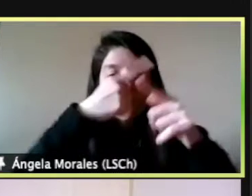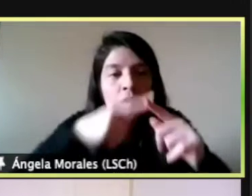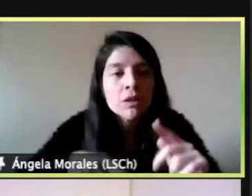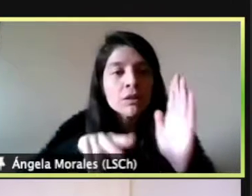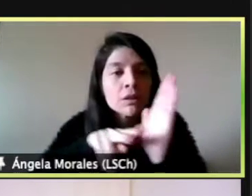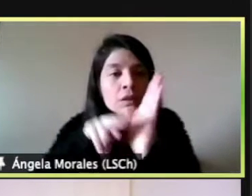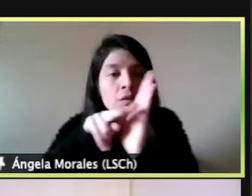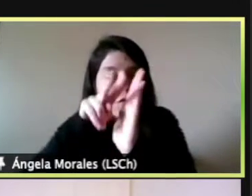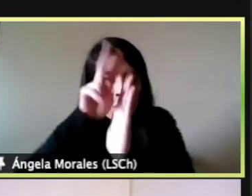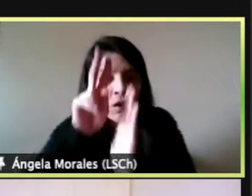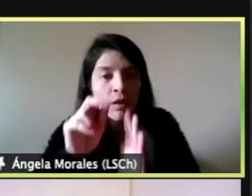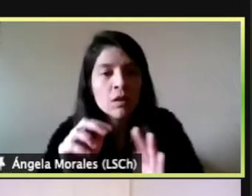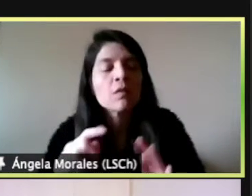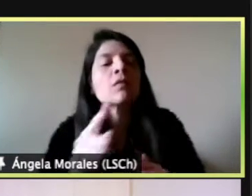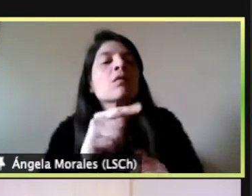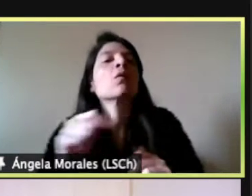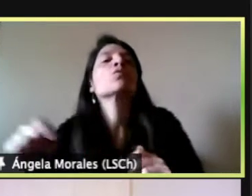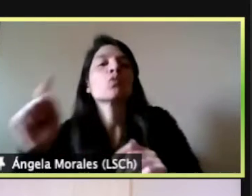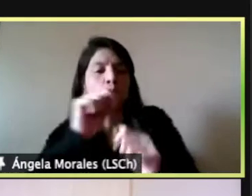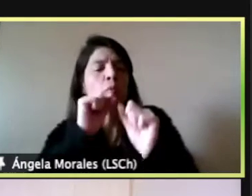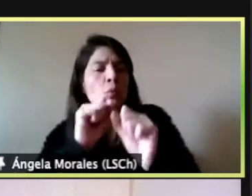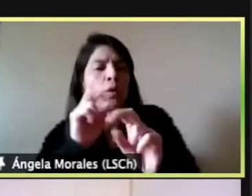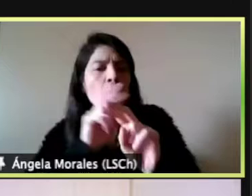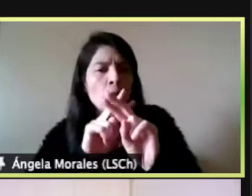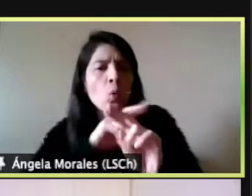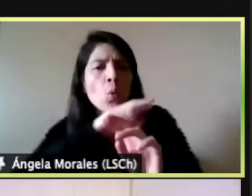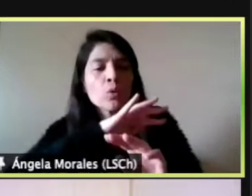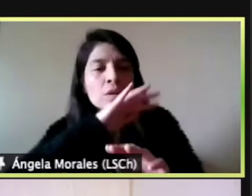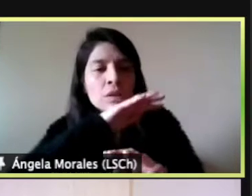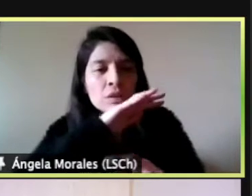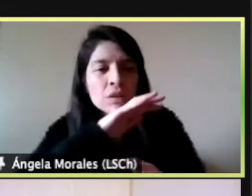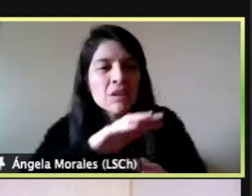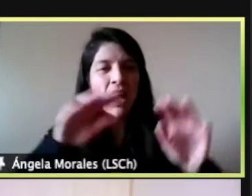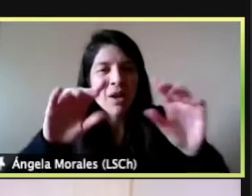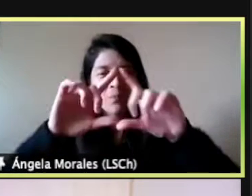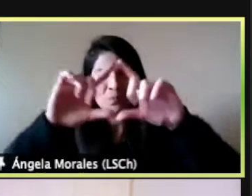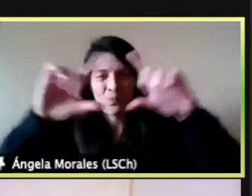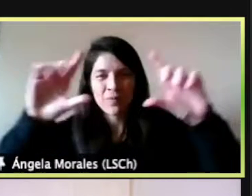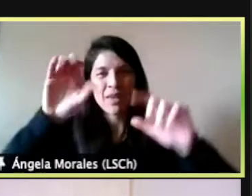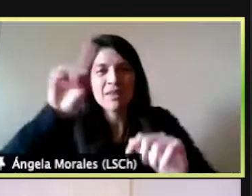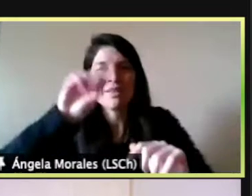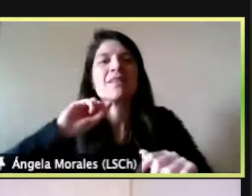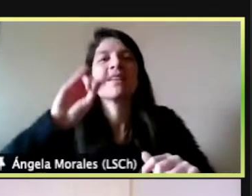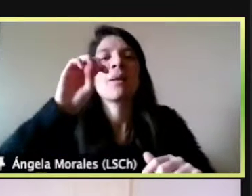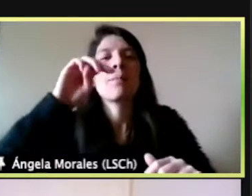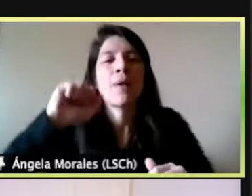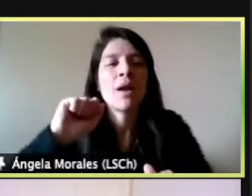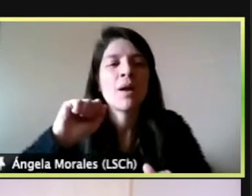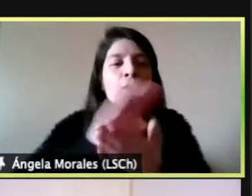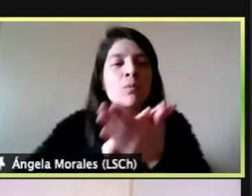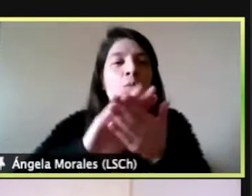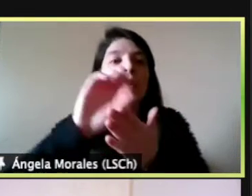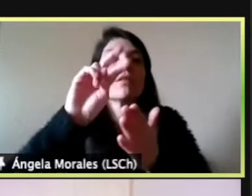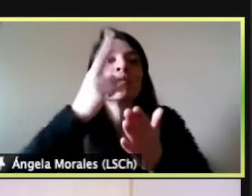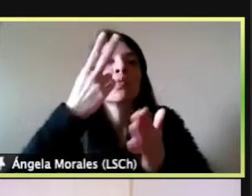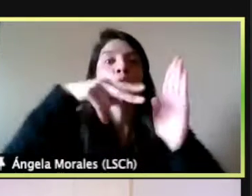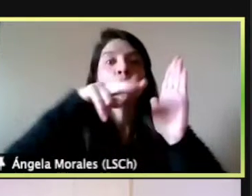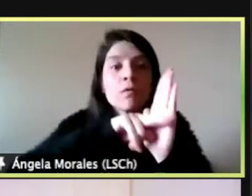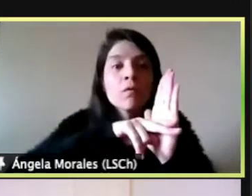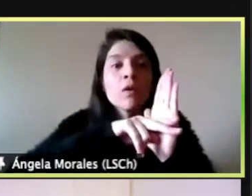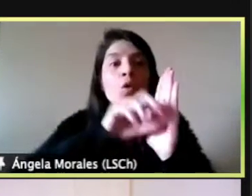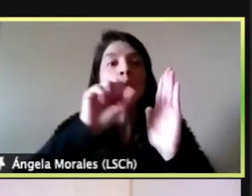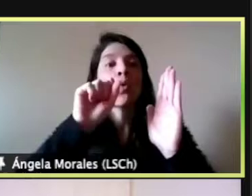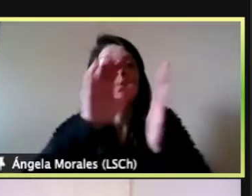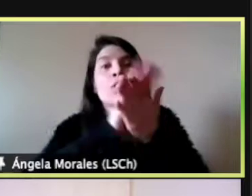un esquema para poder tener un segundo nivel sin necesidad de ver el detalle, o un primer nivel en donde podemos tener